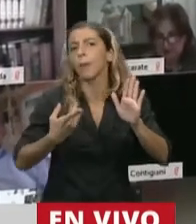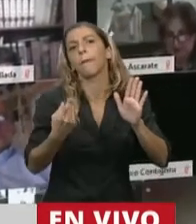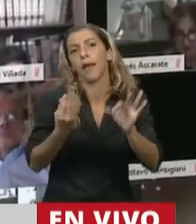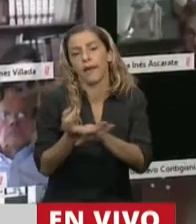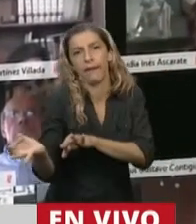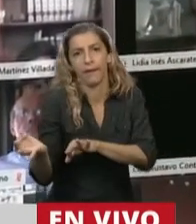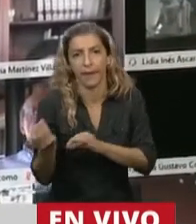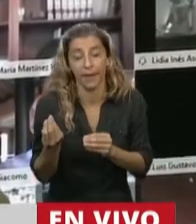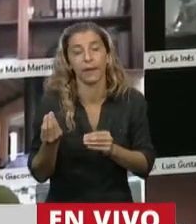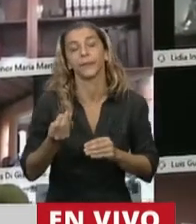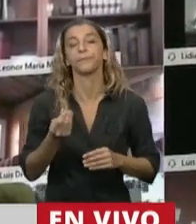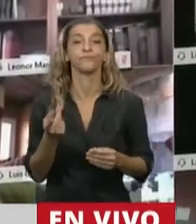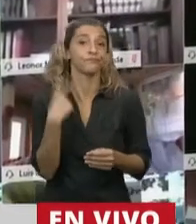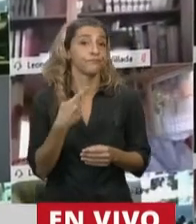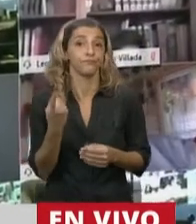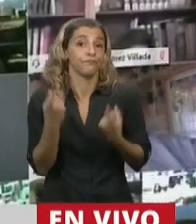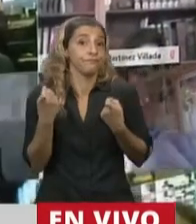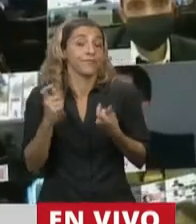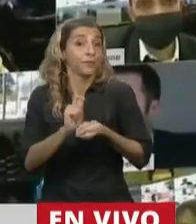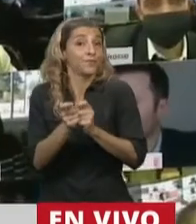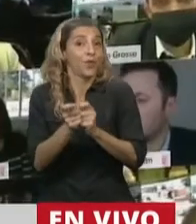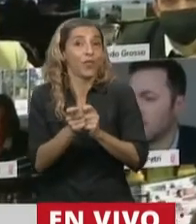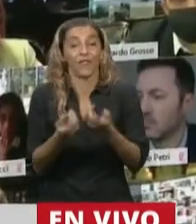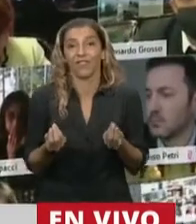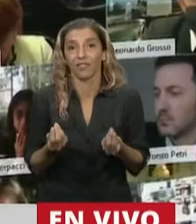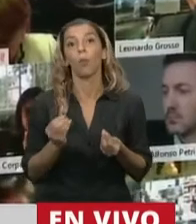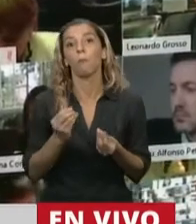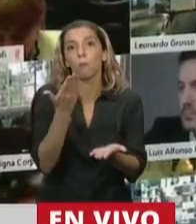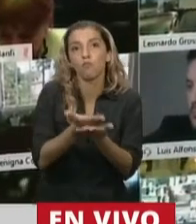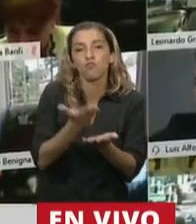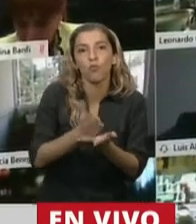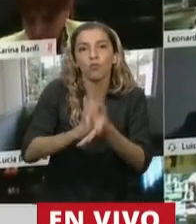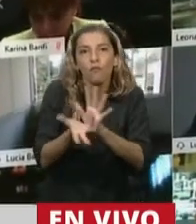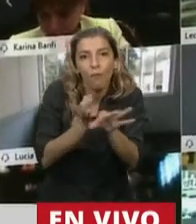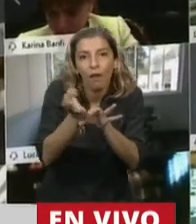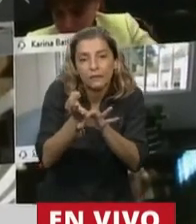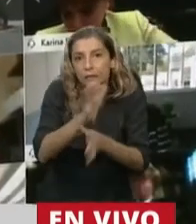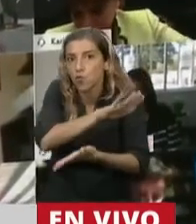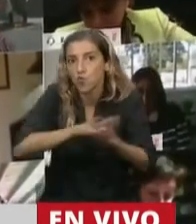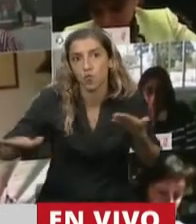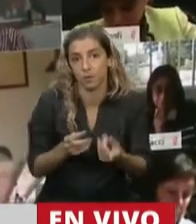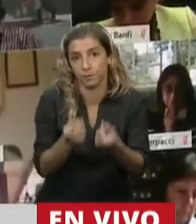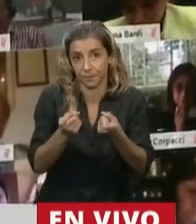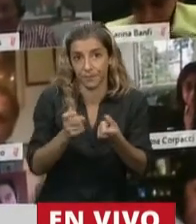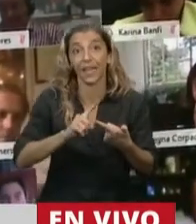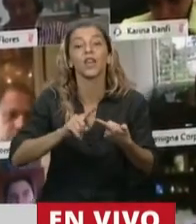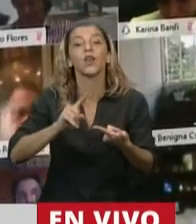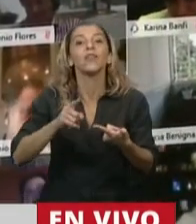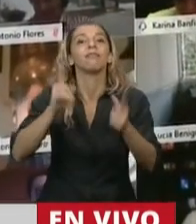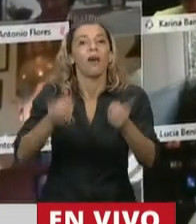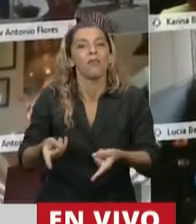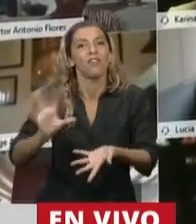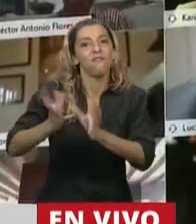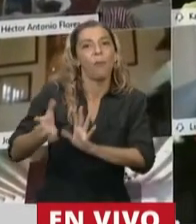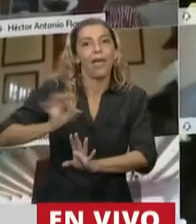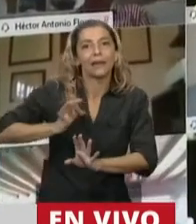modificar, tiene que hacer nuevas propuestas pedagógicas y un nuevo régimen de acreditación, de presencia, todo